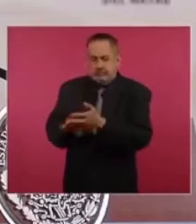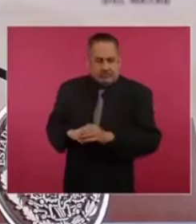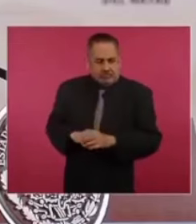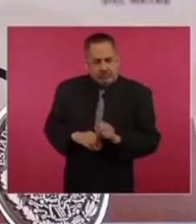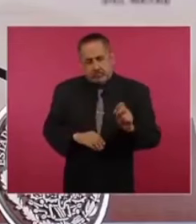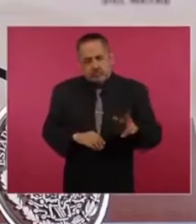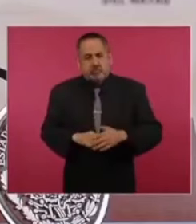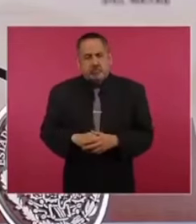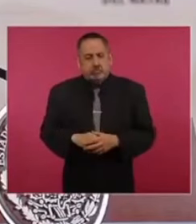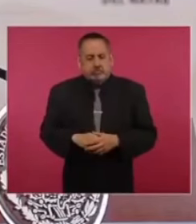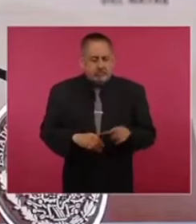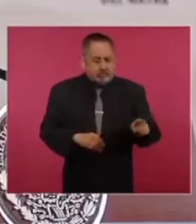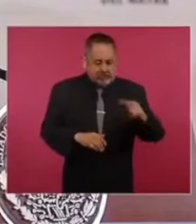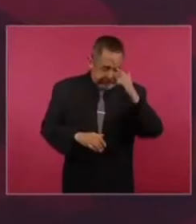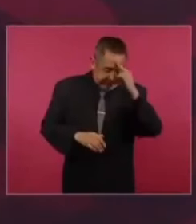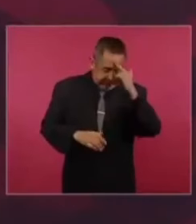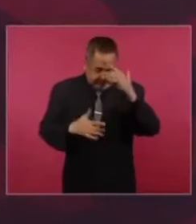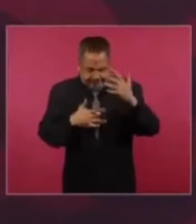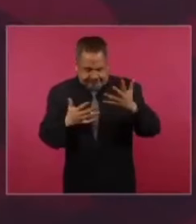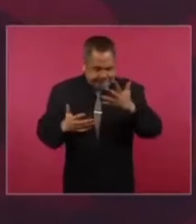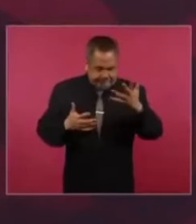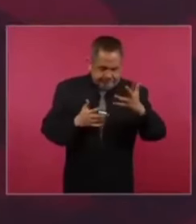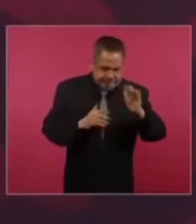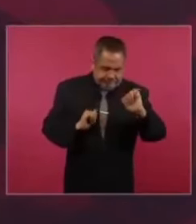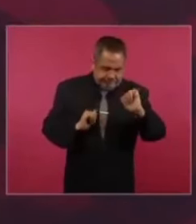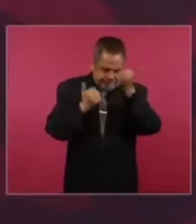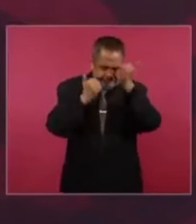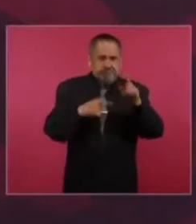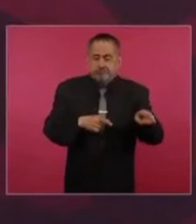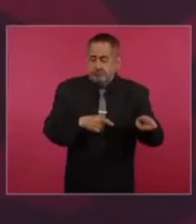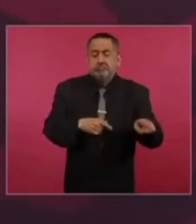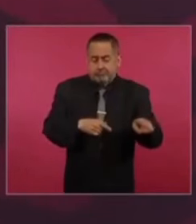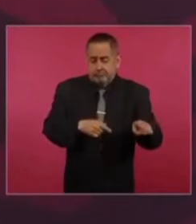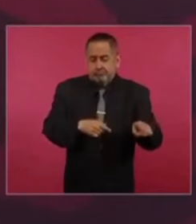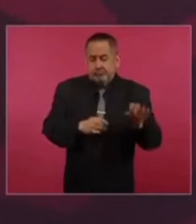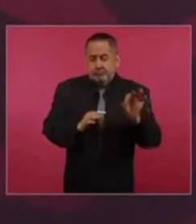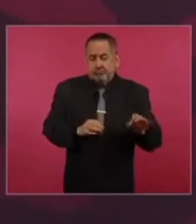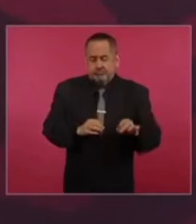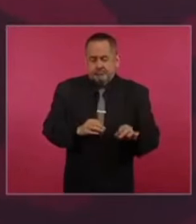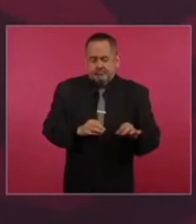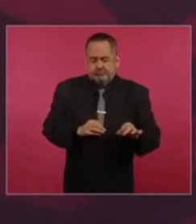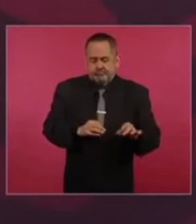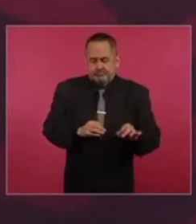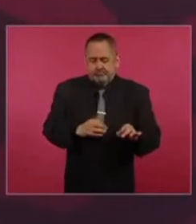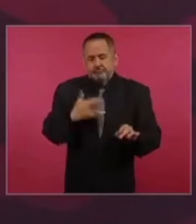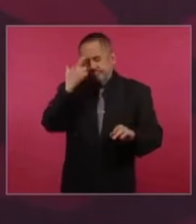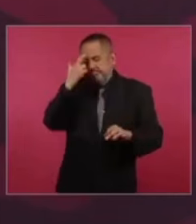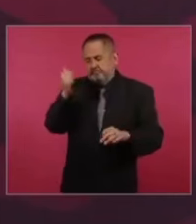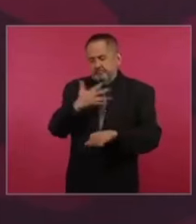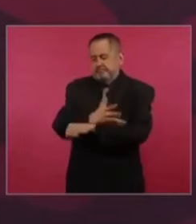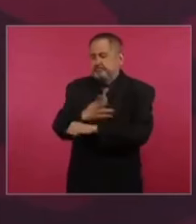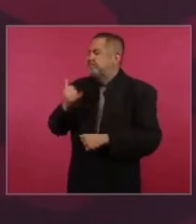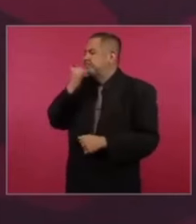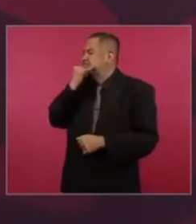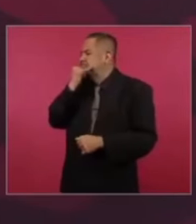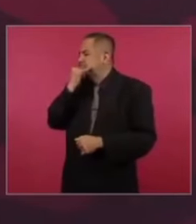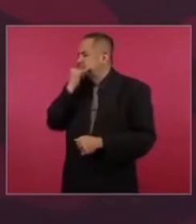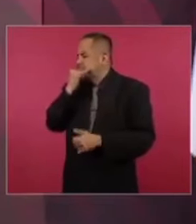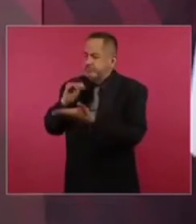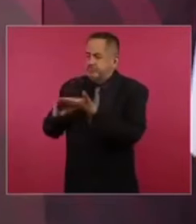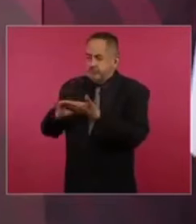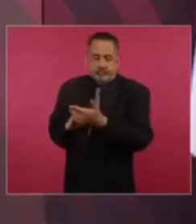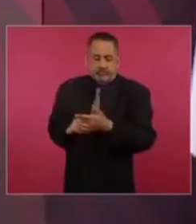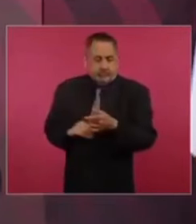tricio un acto de de honestidad porque